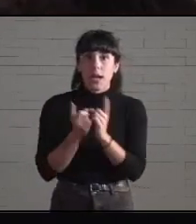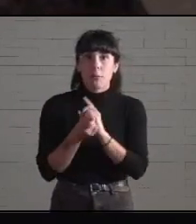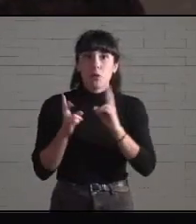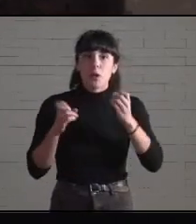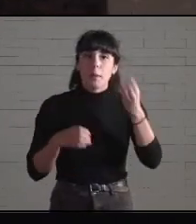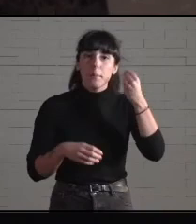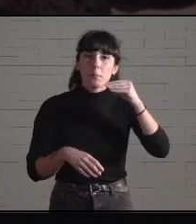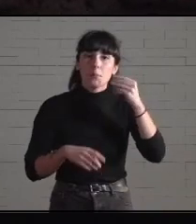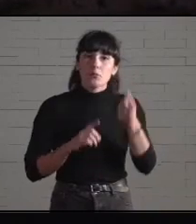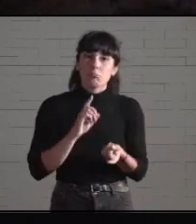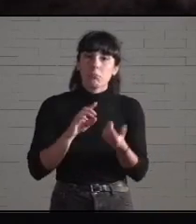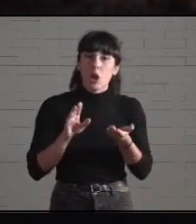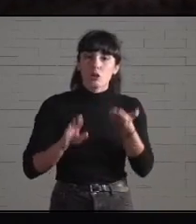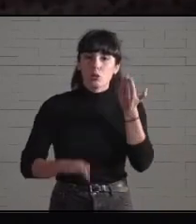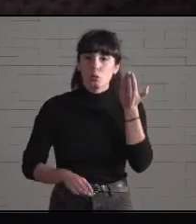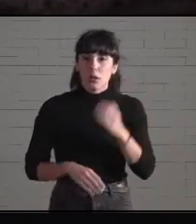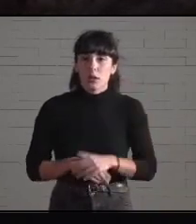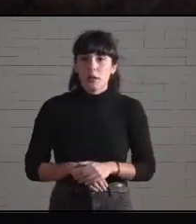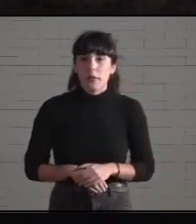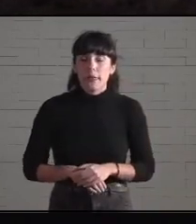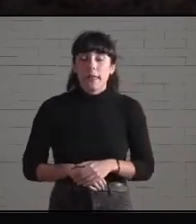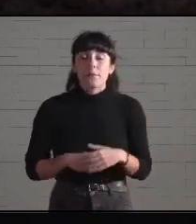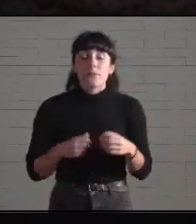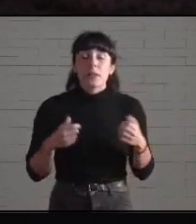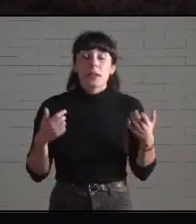presupuestos generales.